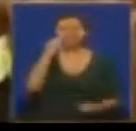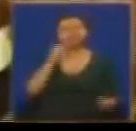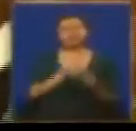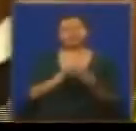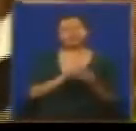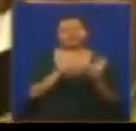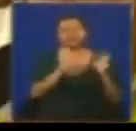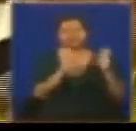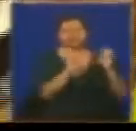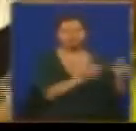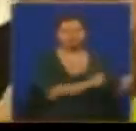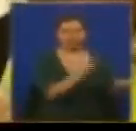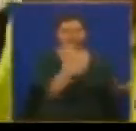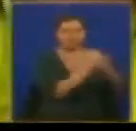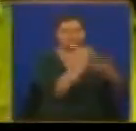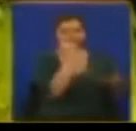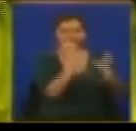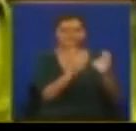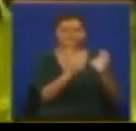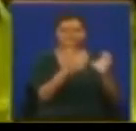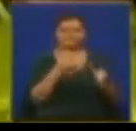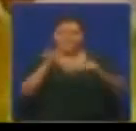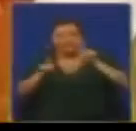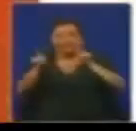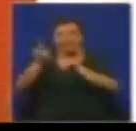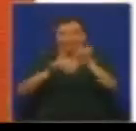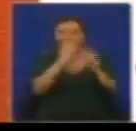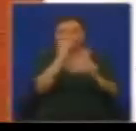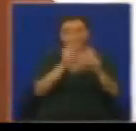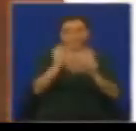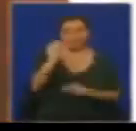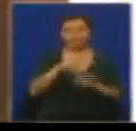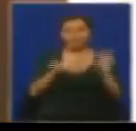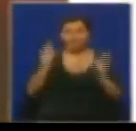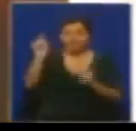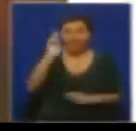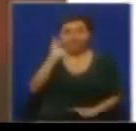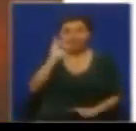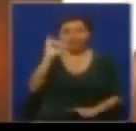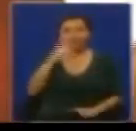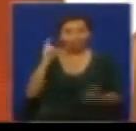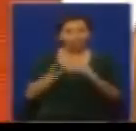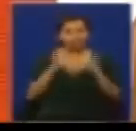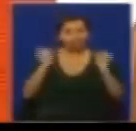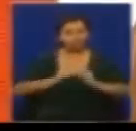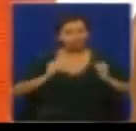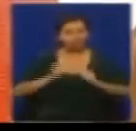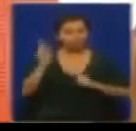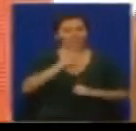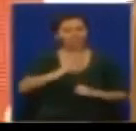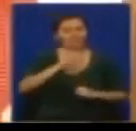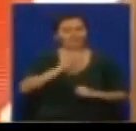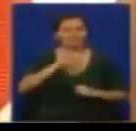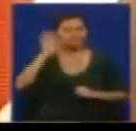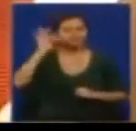reconocimiento. Por esta acreditadora, que esa no la conozco mucho, a ver si la conocía. Y ese era uno de los objetivos, tener facultad de ingeniería. Estamos buscando esto en